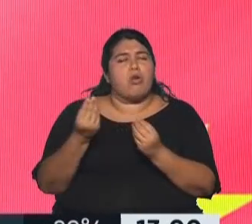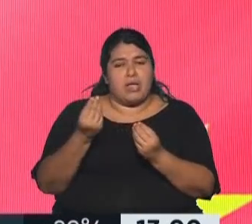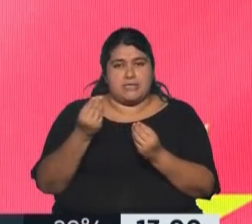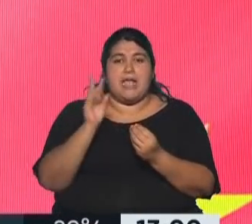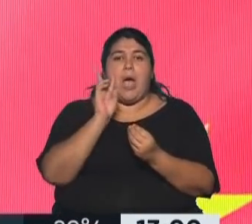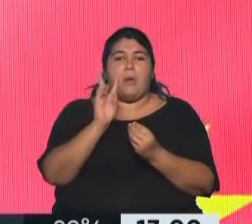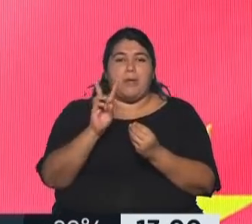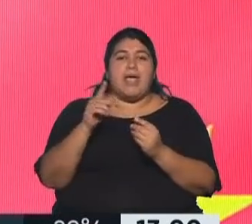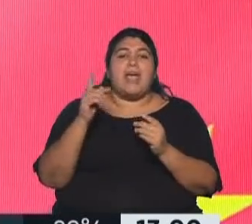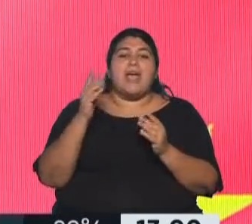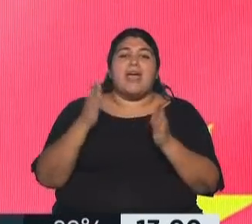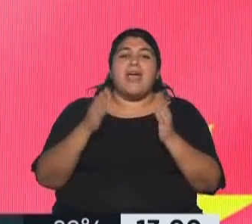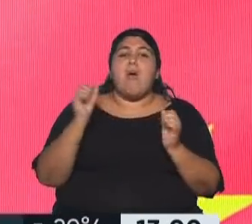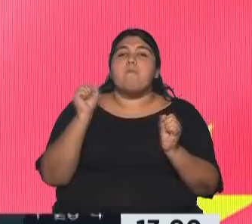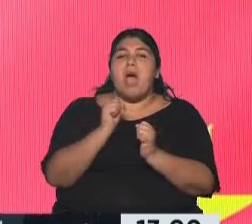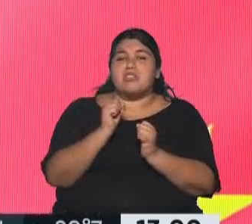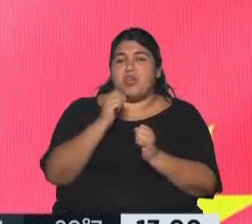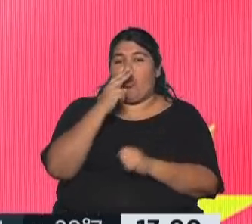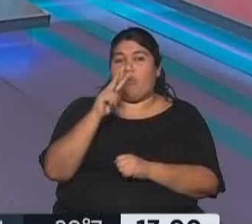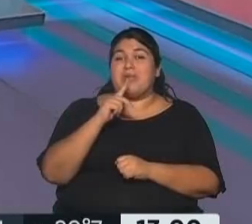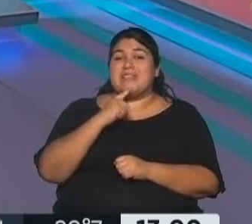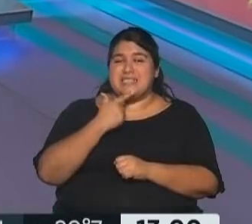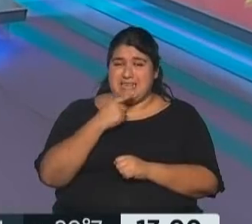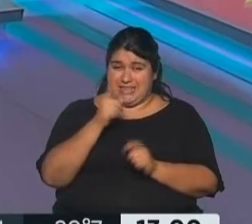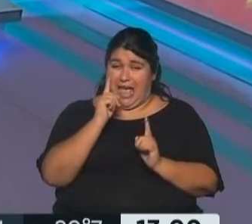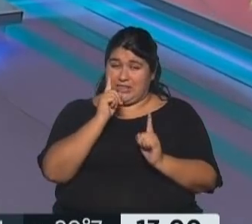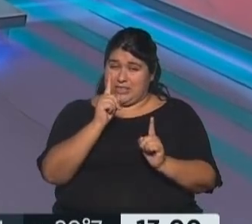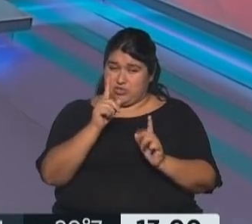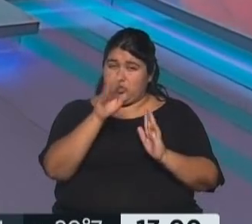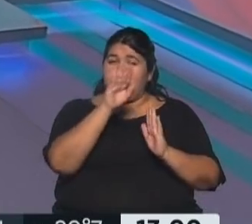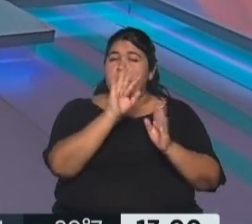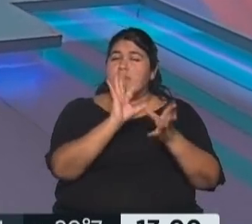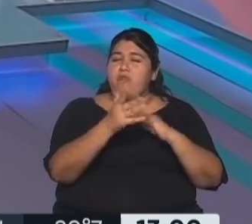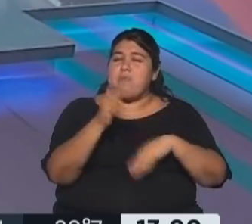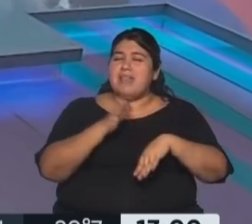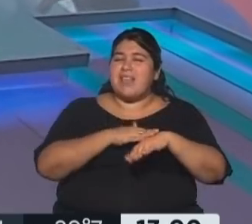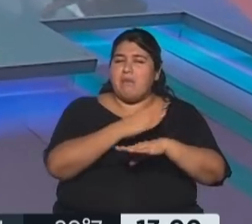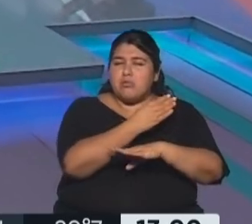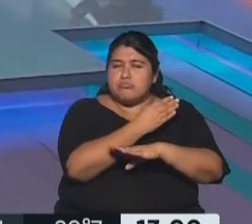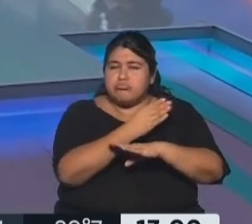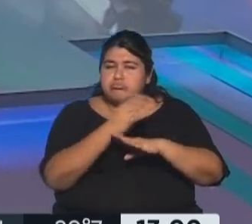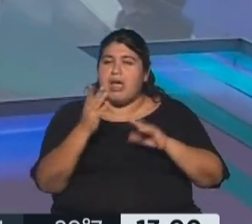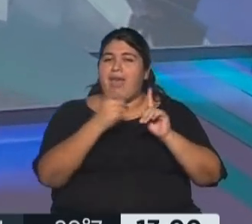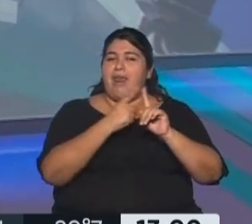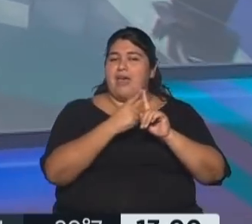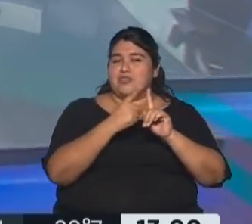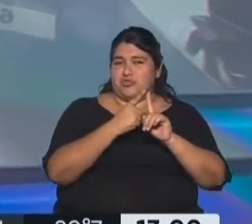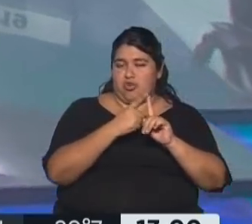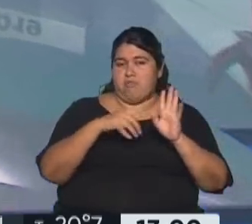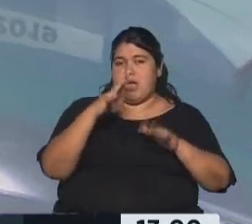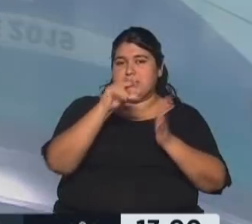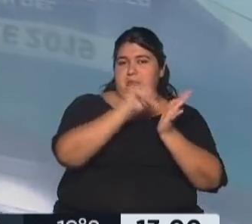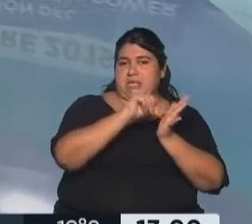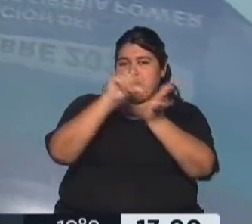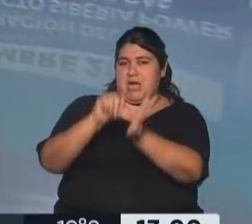con mayo de 2017. Atención, esta es la línea justamente de las relaciones entre ambos